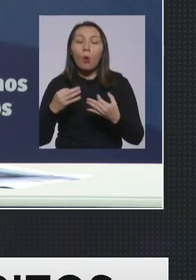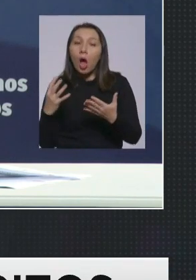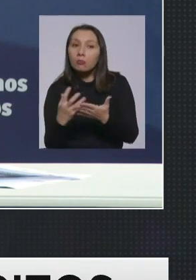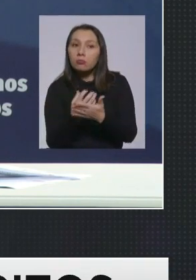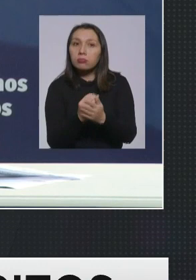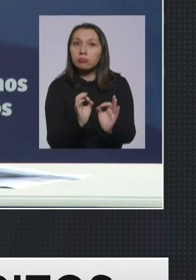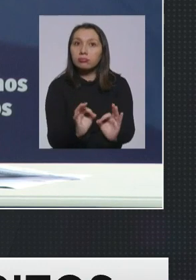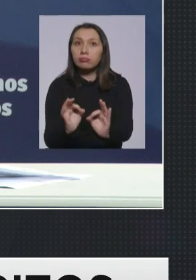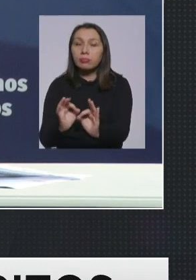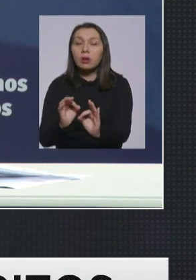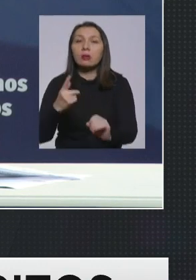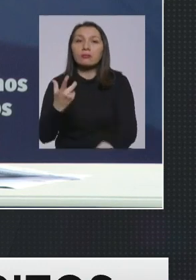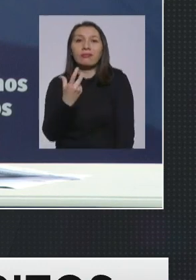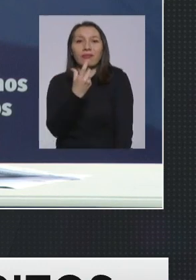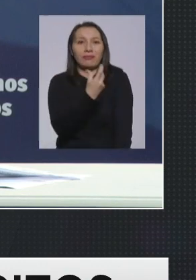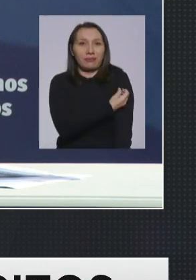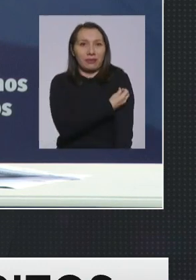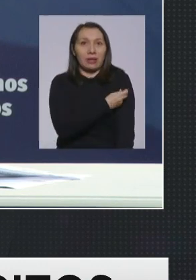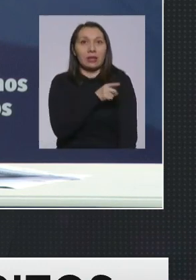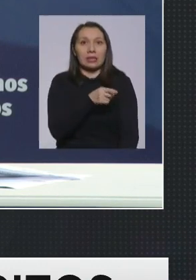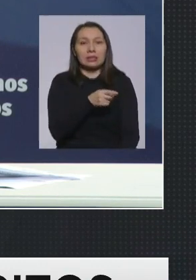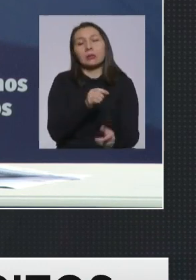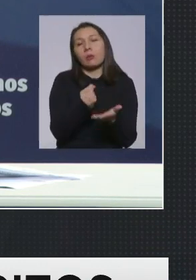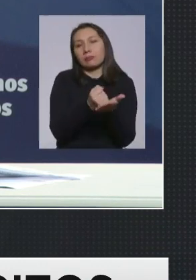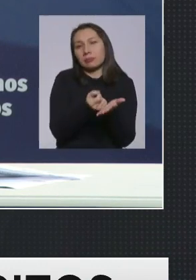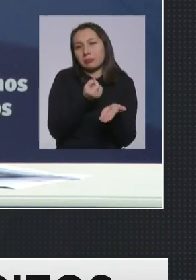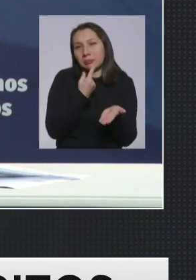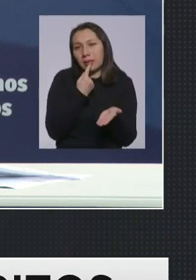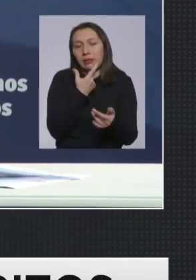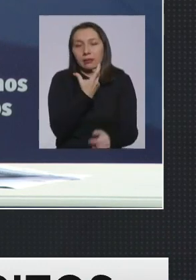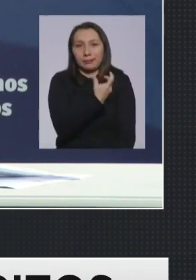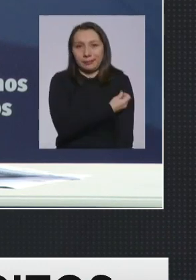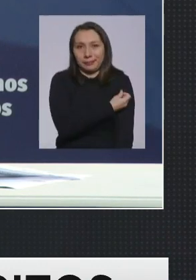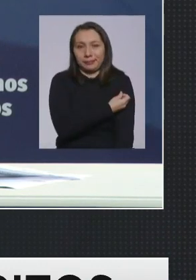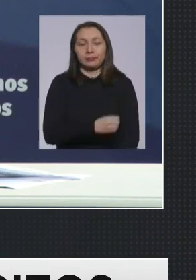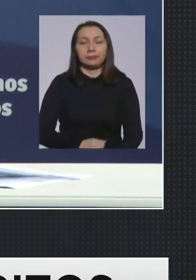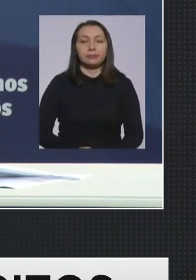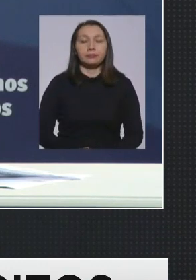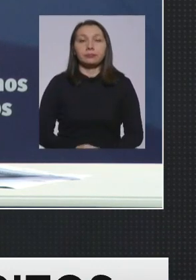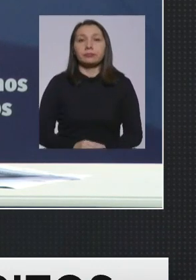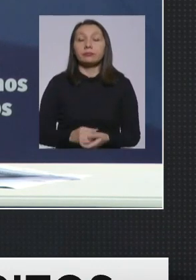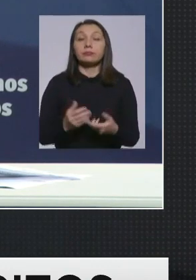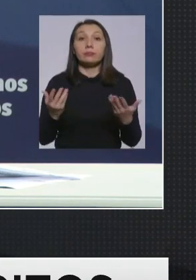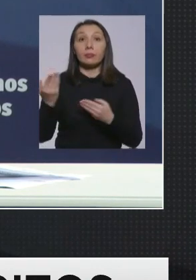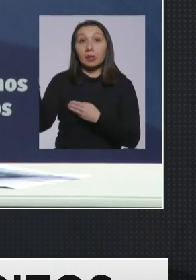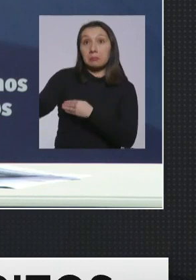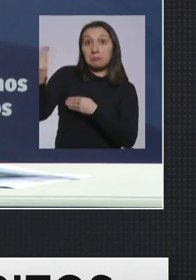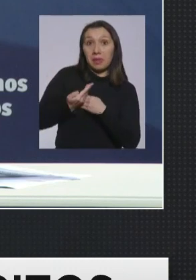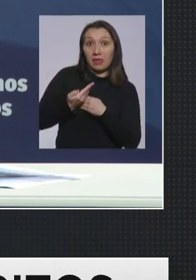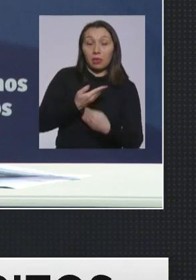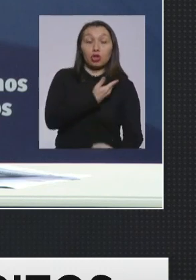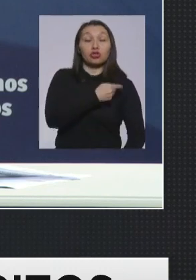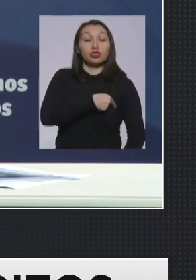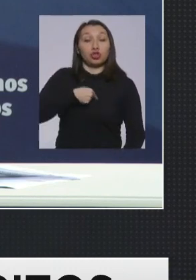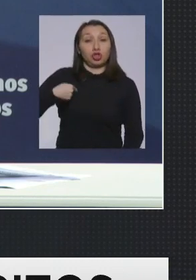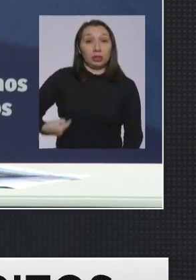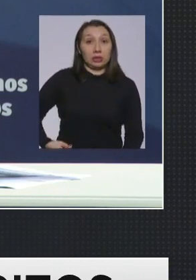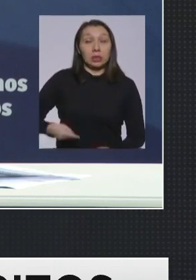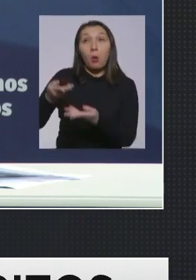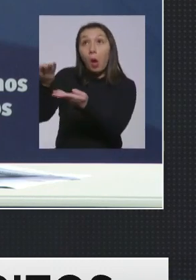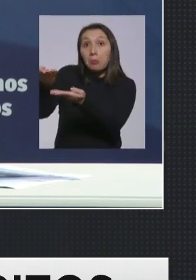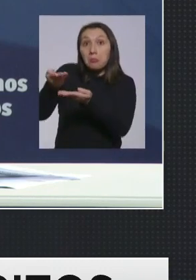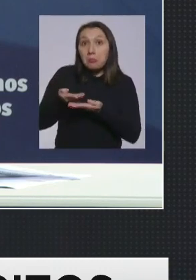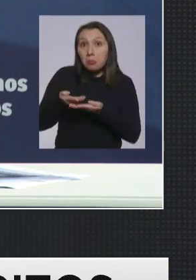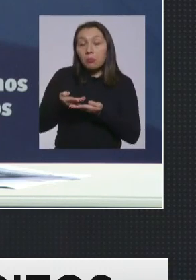de esa de ese tratamiento en este caso de esa vacuna lo que pide china o lo que nos ofrece china